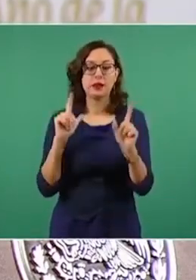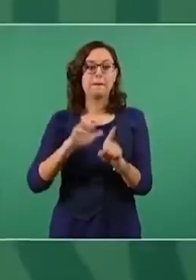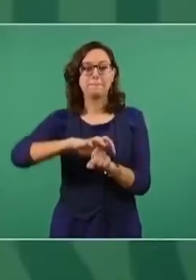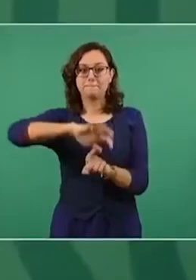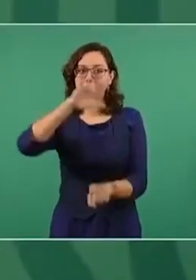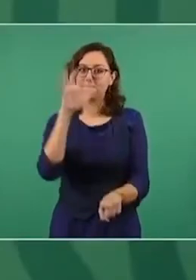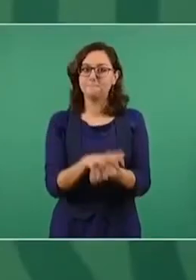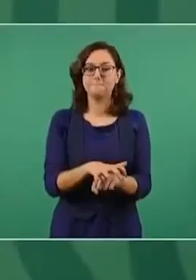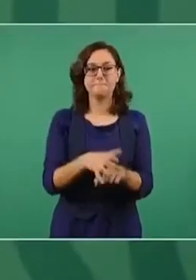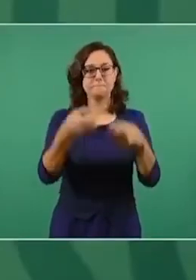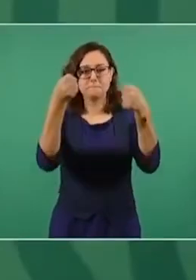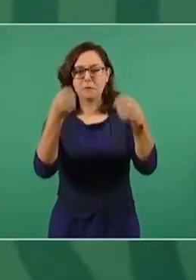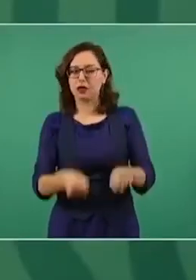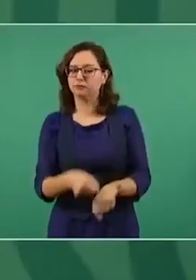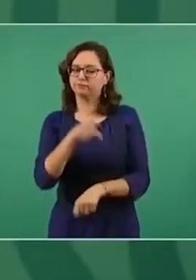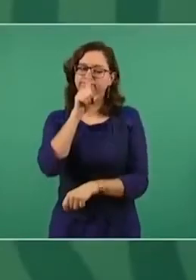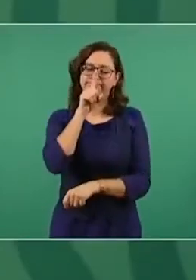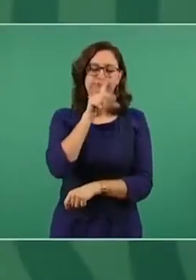en ninguna parte,